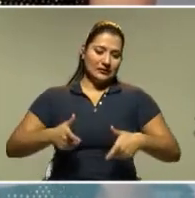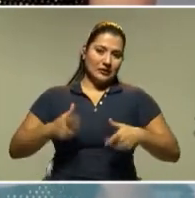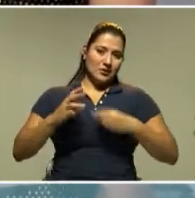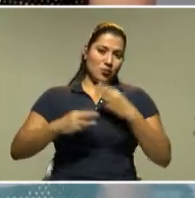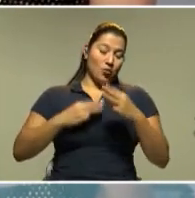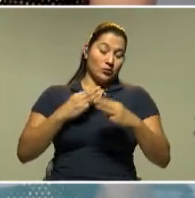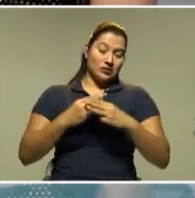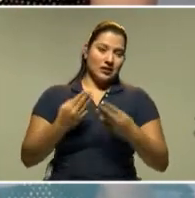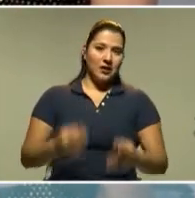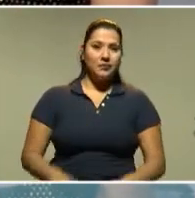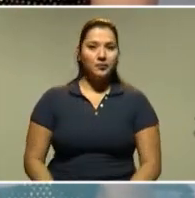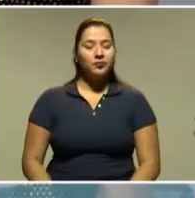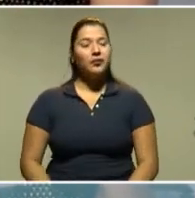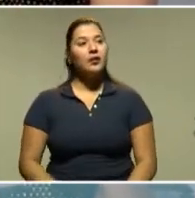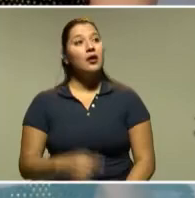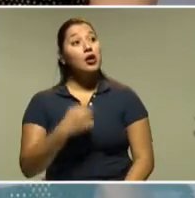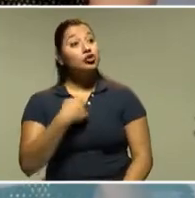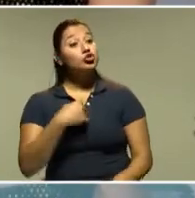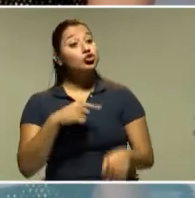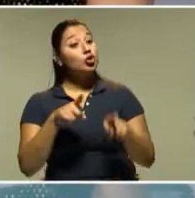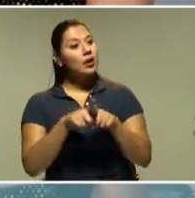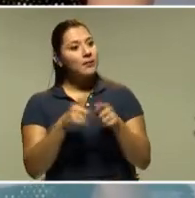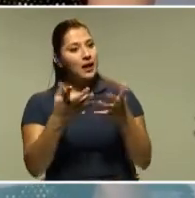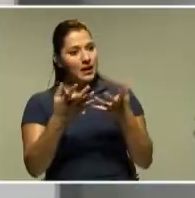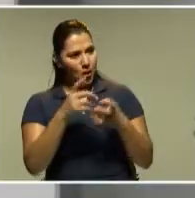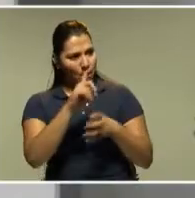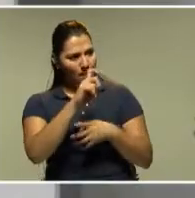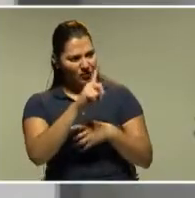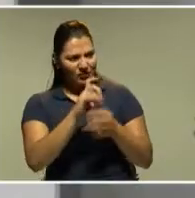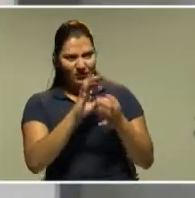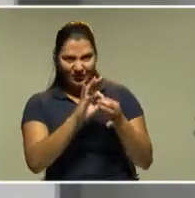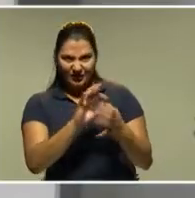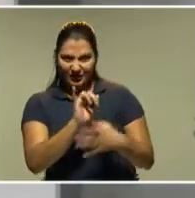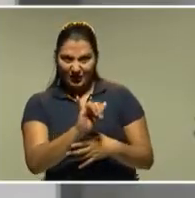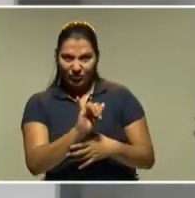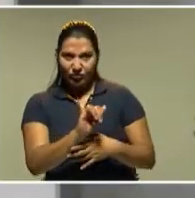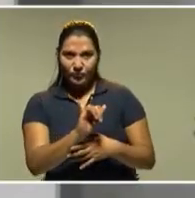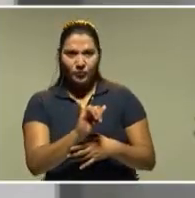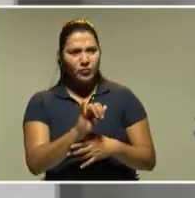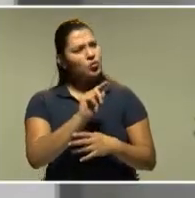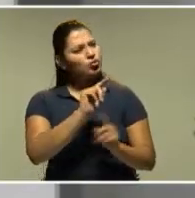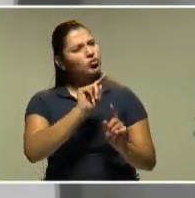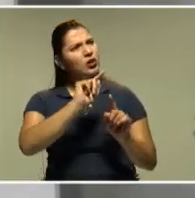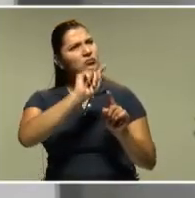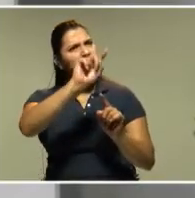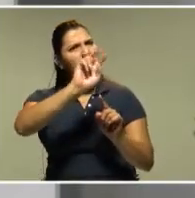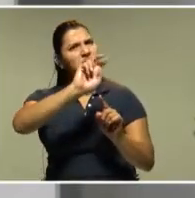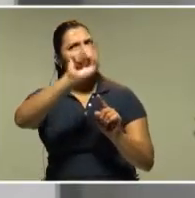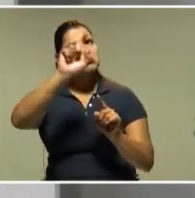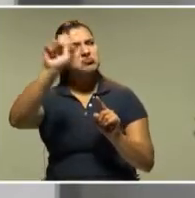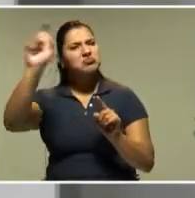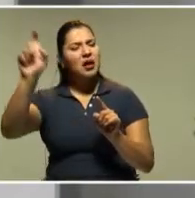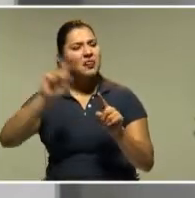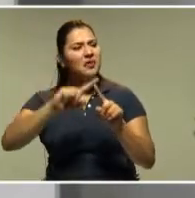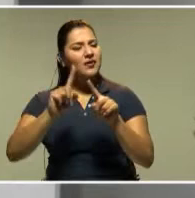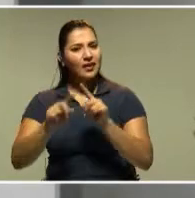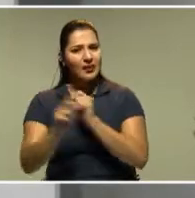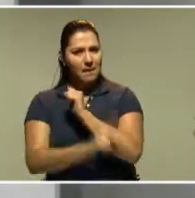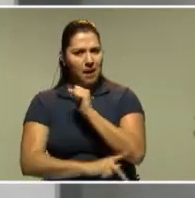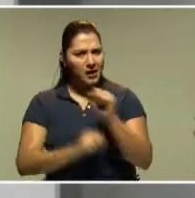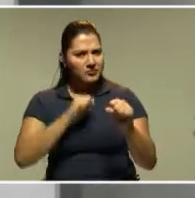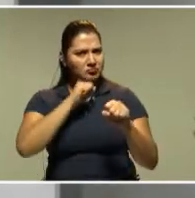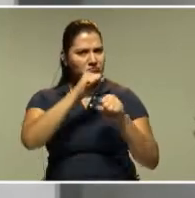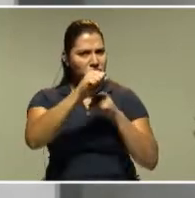chivísima. Yo también le iba a consultar sobre eso. Usted ha ido a muchos países a pelear, se ha enfrentado a